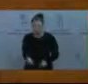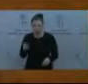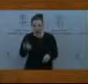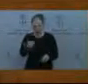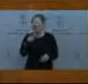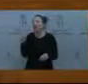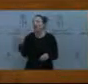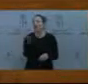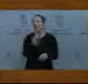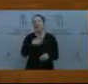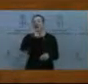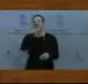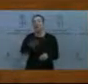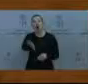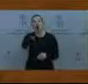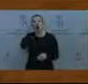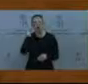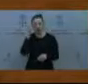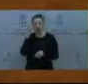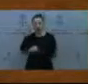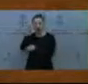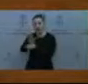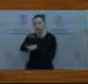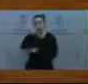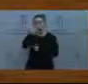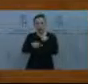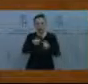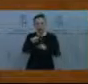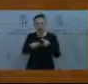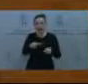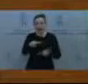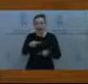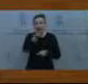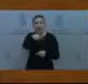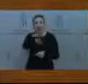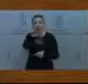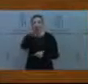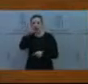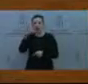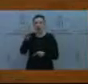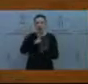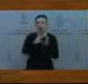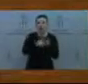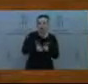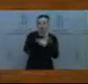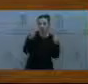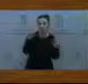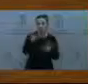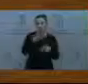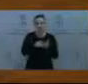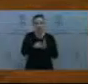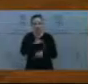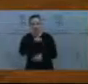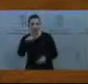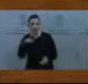que las familias vayan a un sistema público, vayan a un sistema privado o vayan a un sistema concertado,